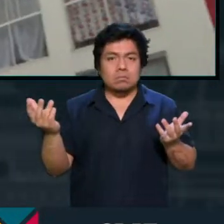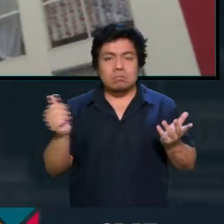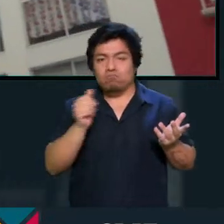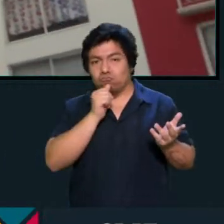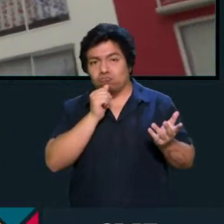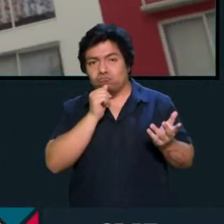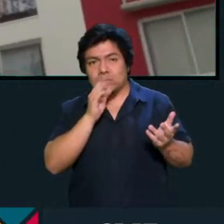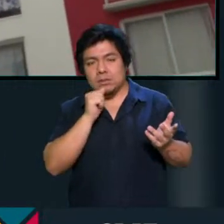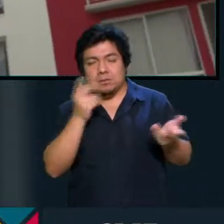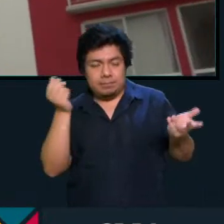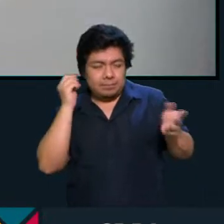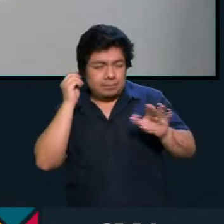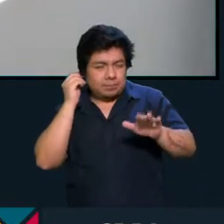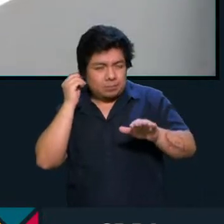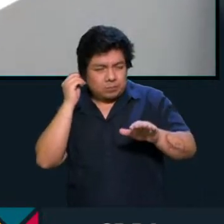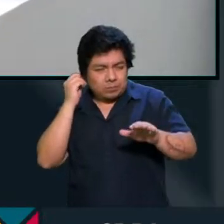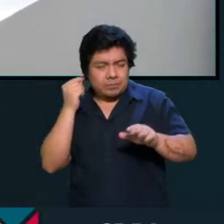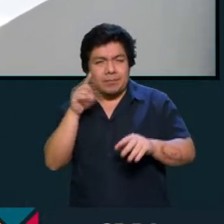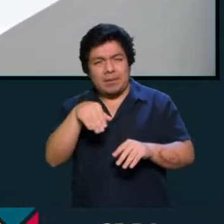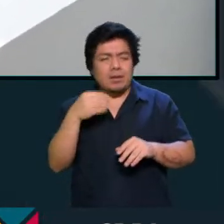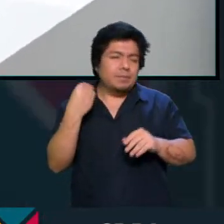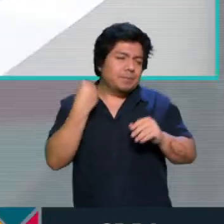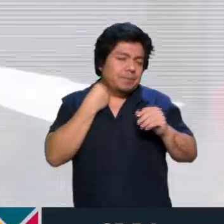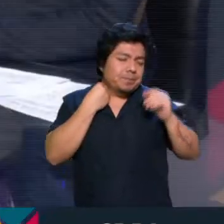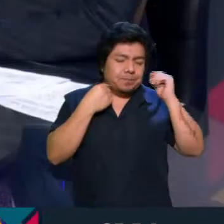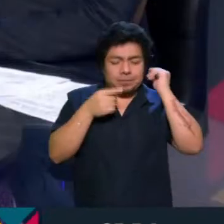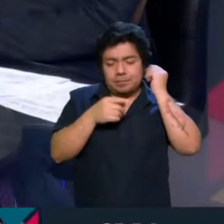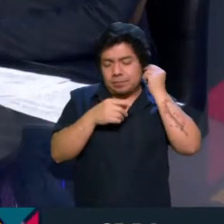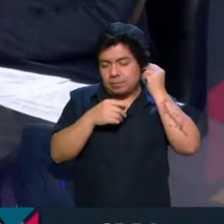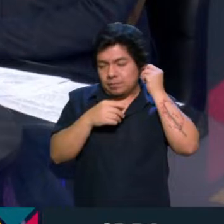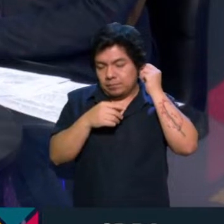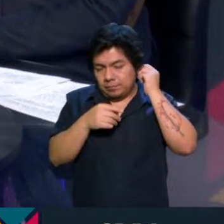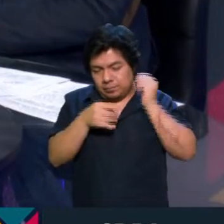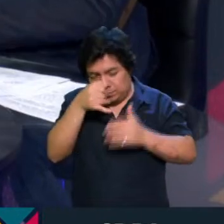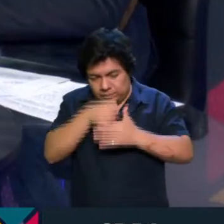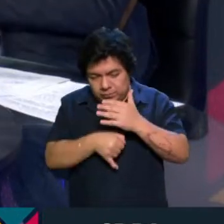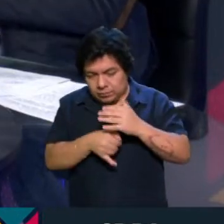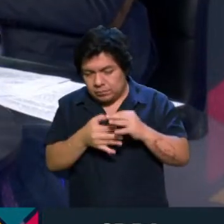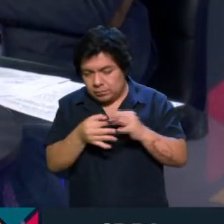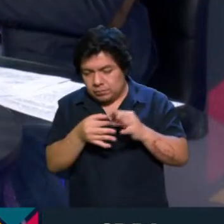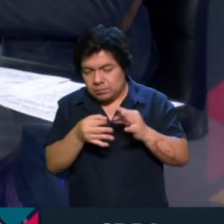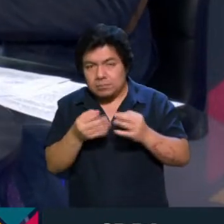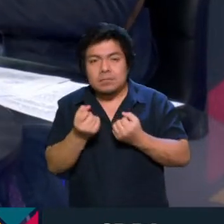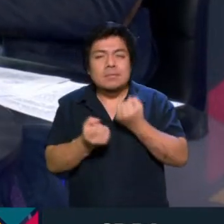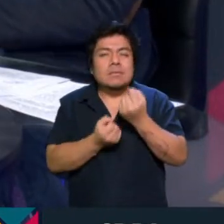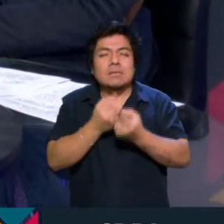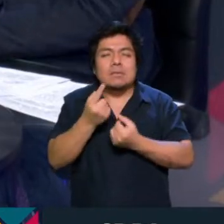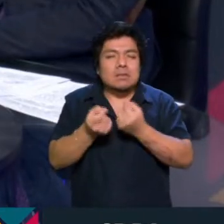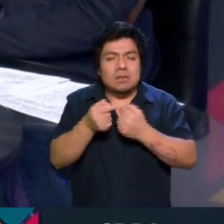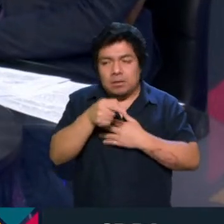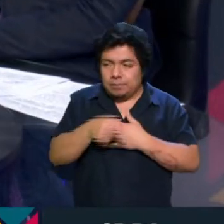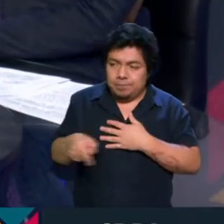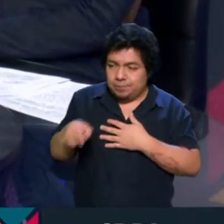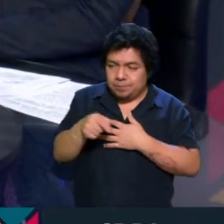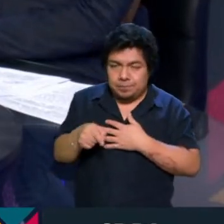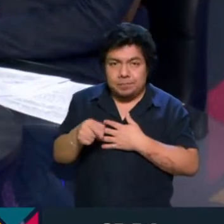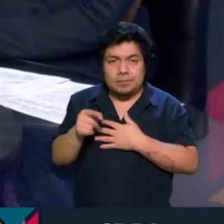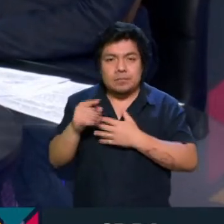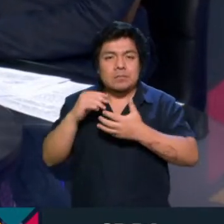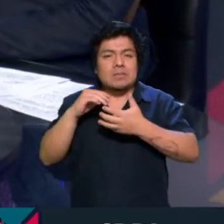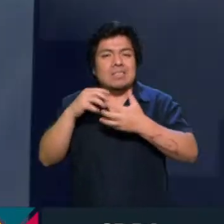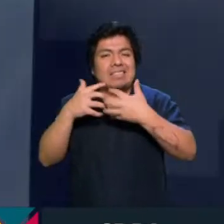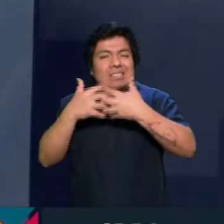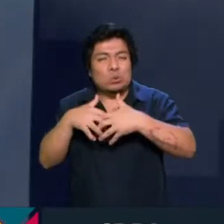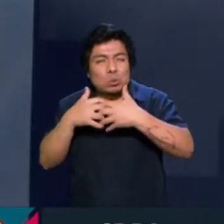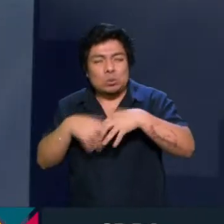con ese fin de... Ahora, abogado, antes justamente de ahondar más en el tema, precisamente también la creación de esta constructora por parte